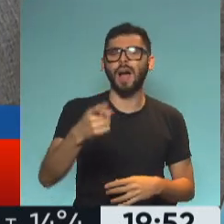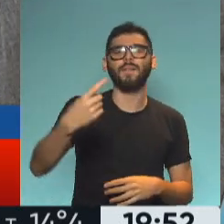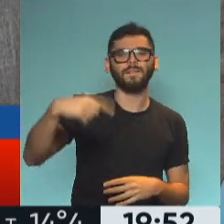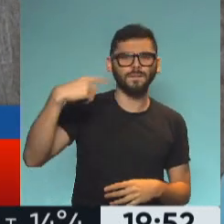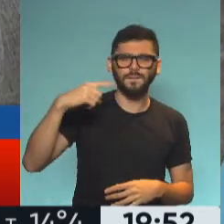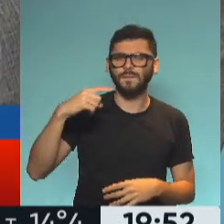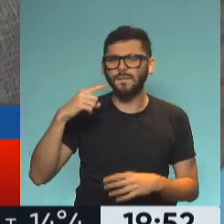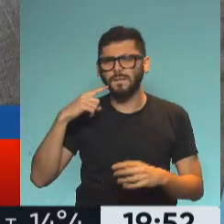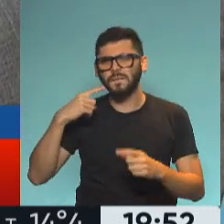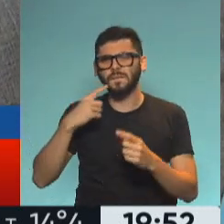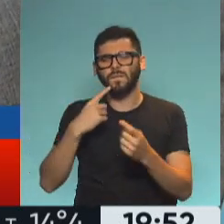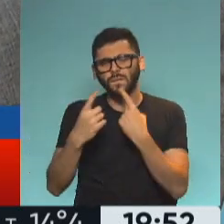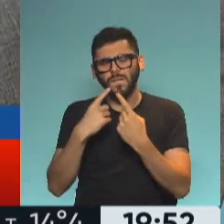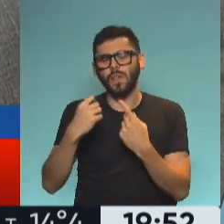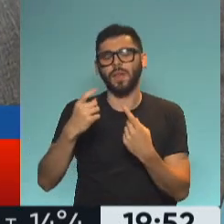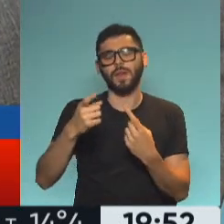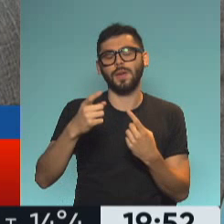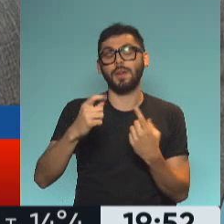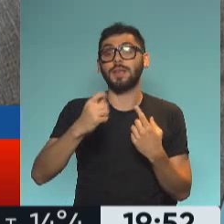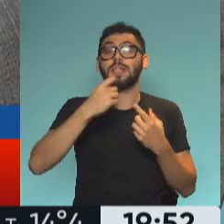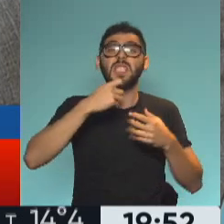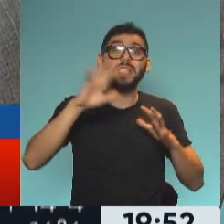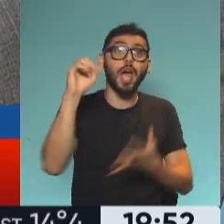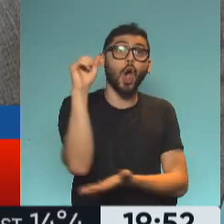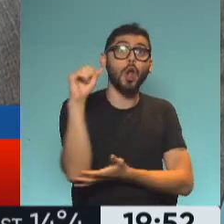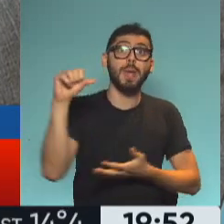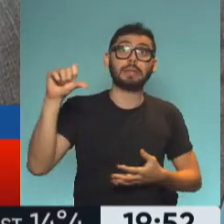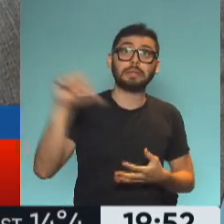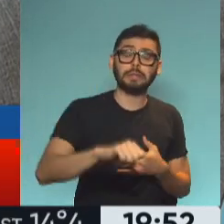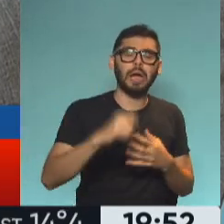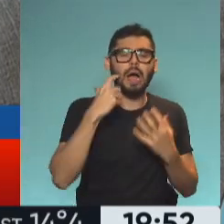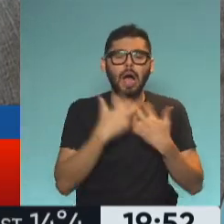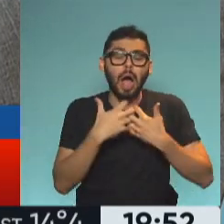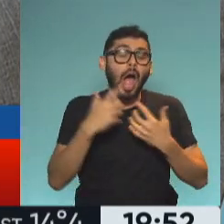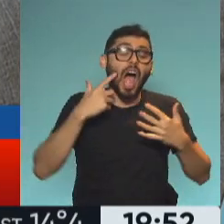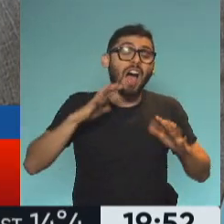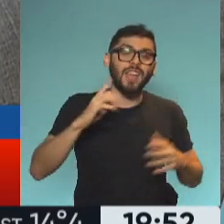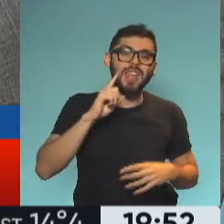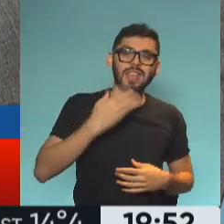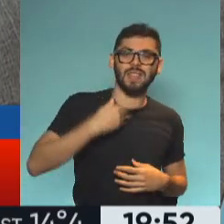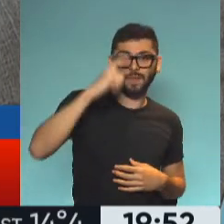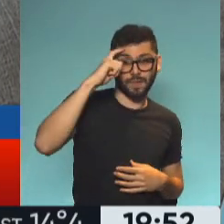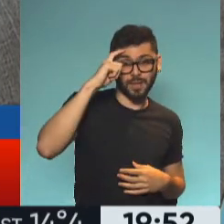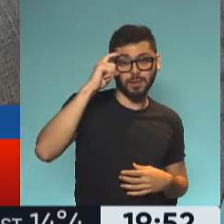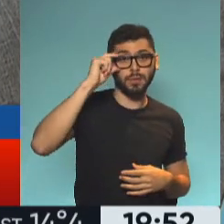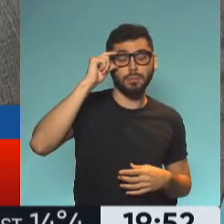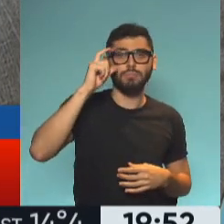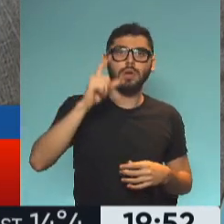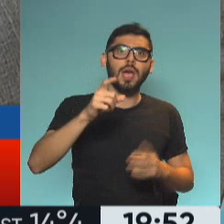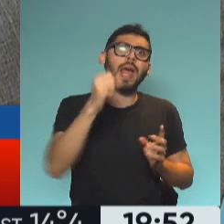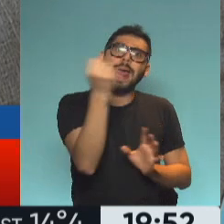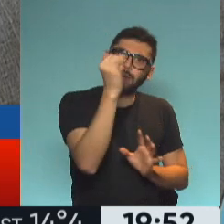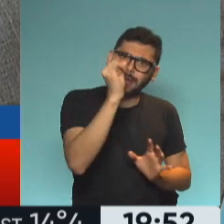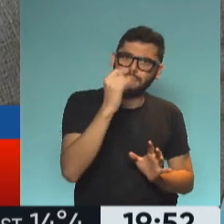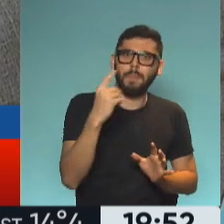en caso de que la situación económica empeore, se está evaluando un IFE. Digamos, si bien es importante, no es la primera vez